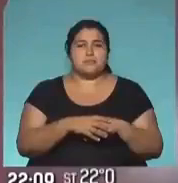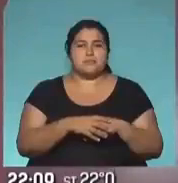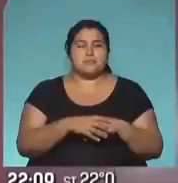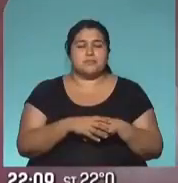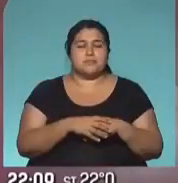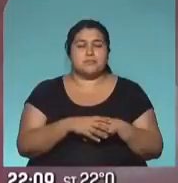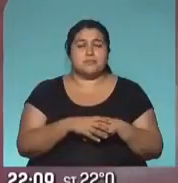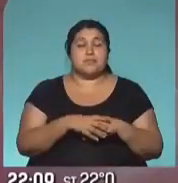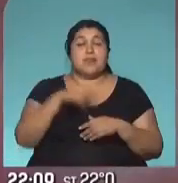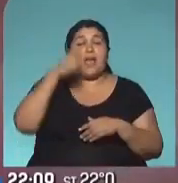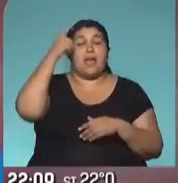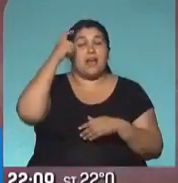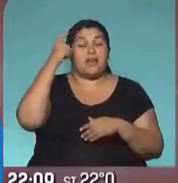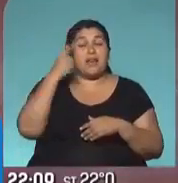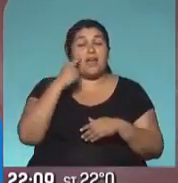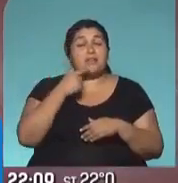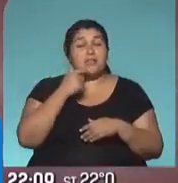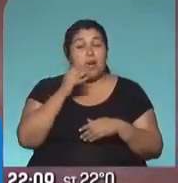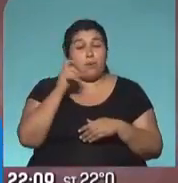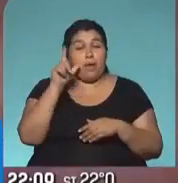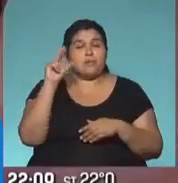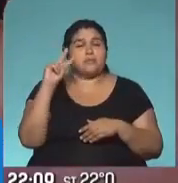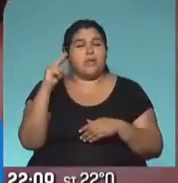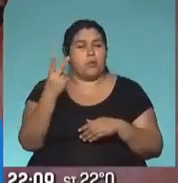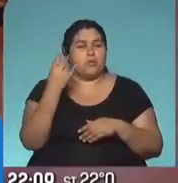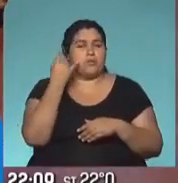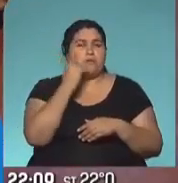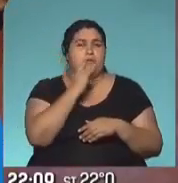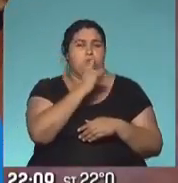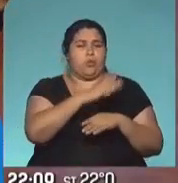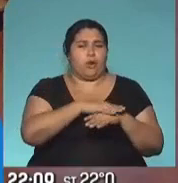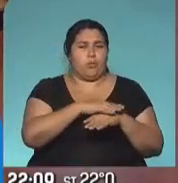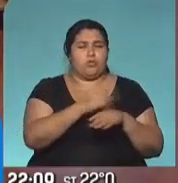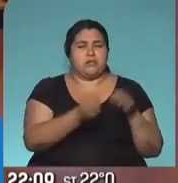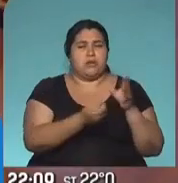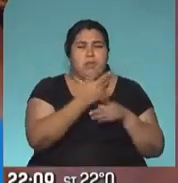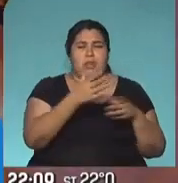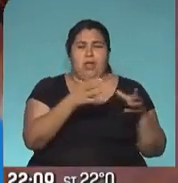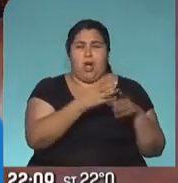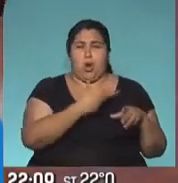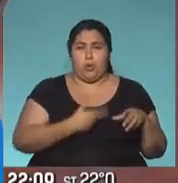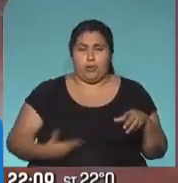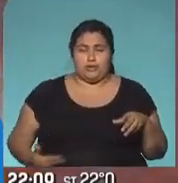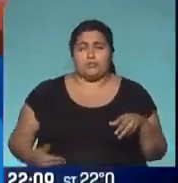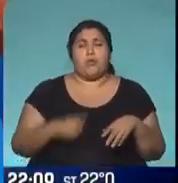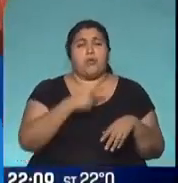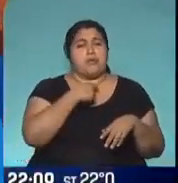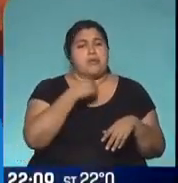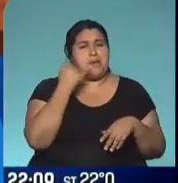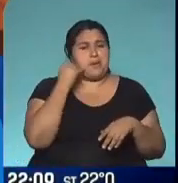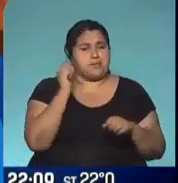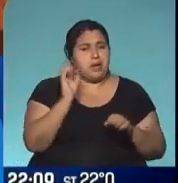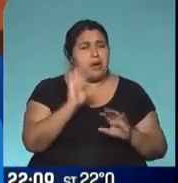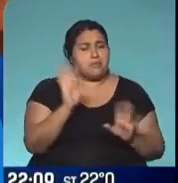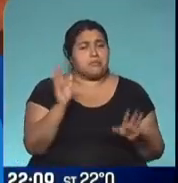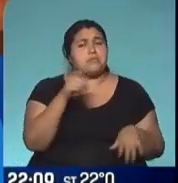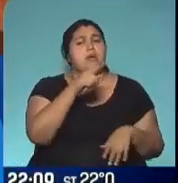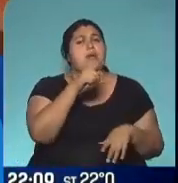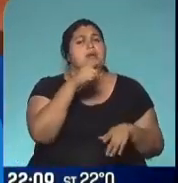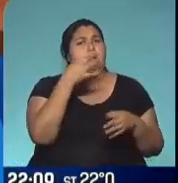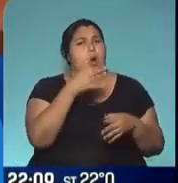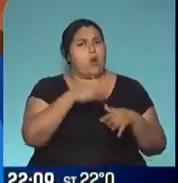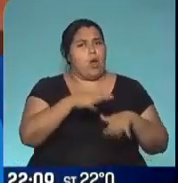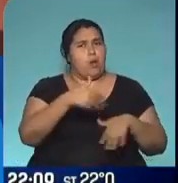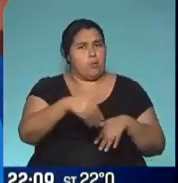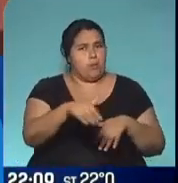La reina Isabel II ya encargó a Boris Johnson formar gobierno, ya lo ha hecho y ya está en funciones,